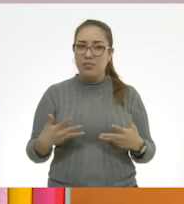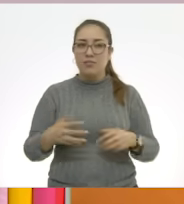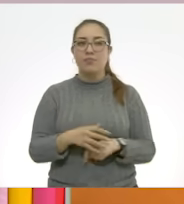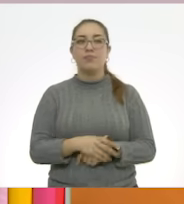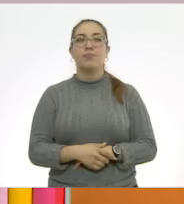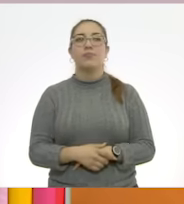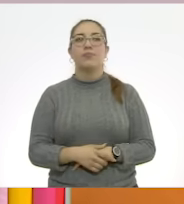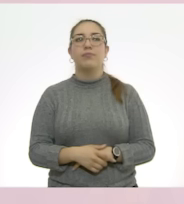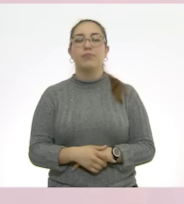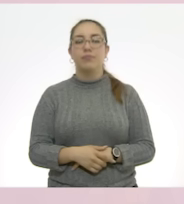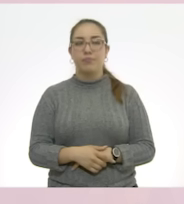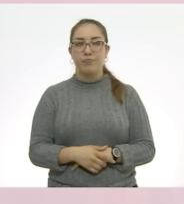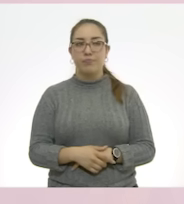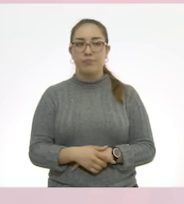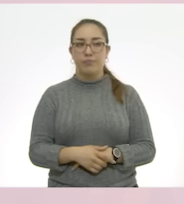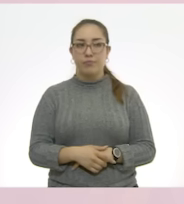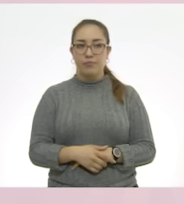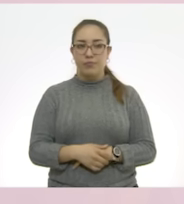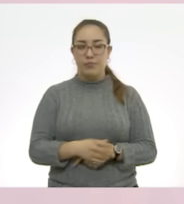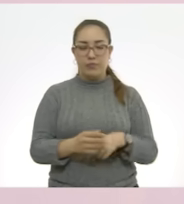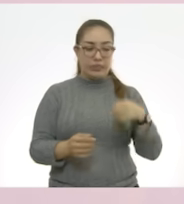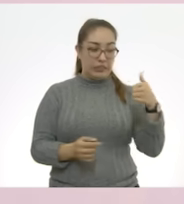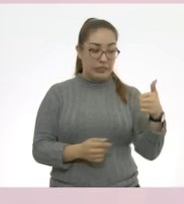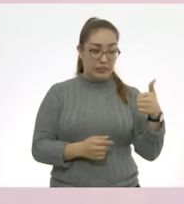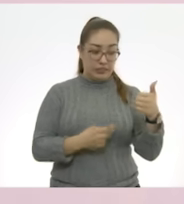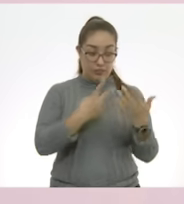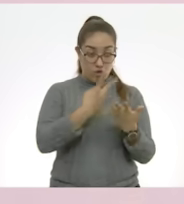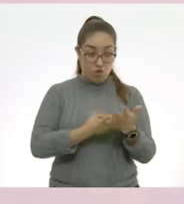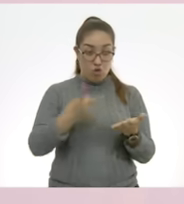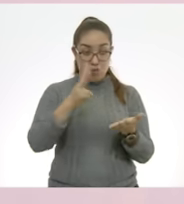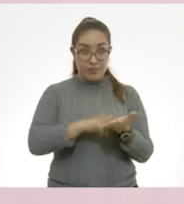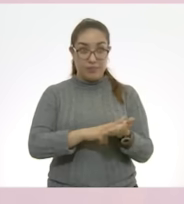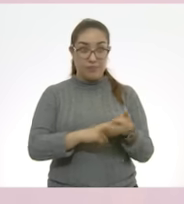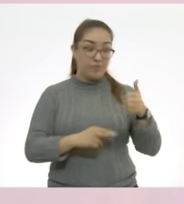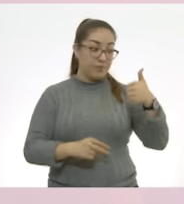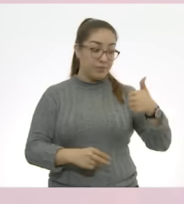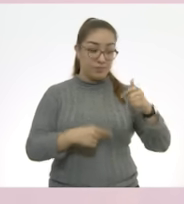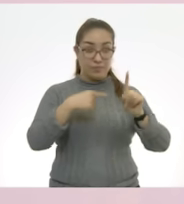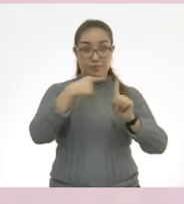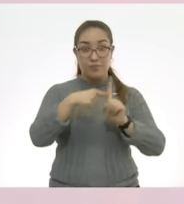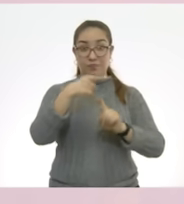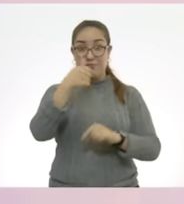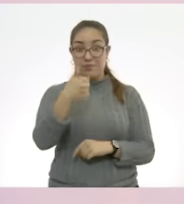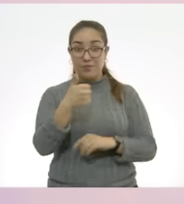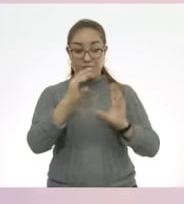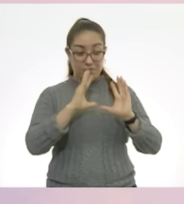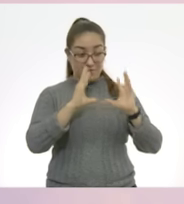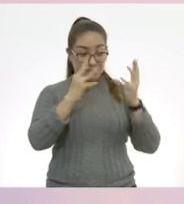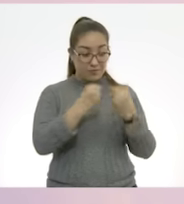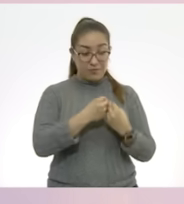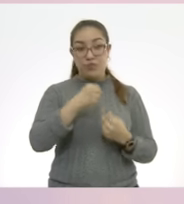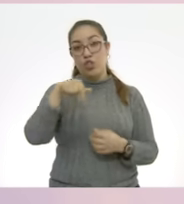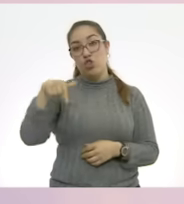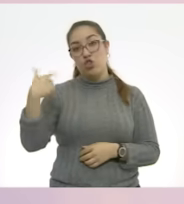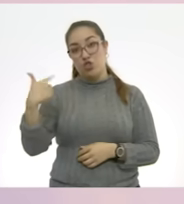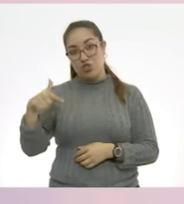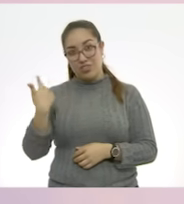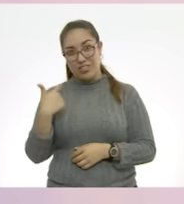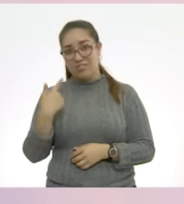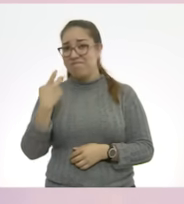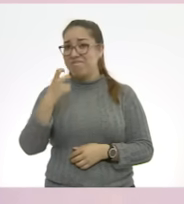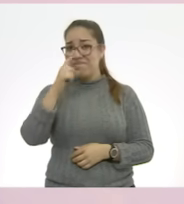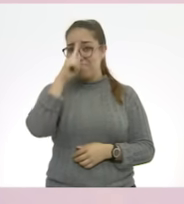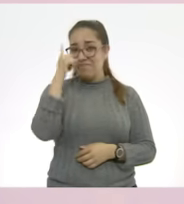Entonces, el resultado también será el doble. 6 más 6. 12. 6 por 2.